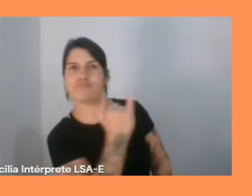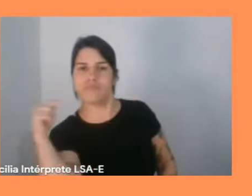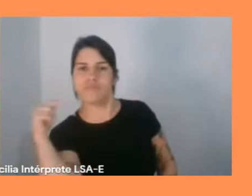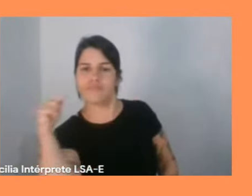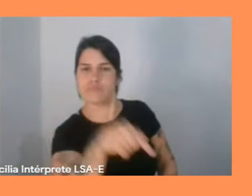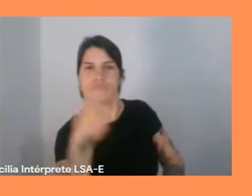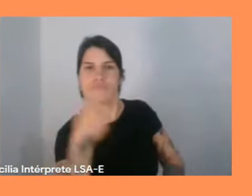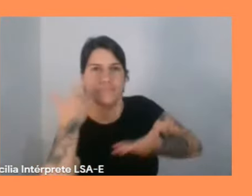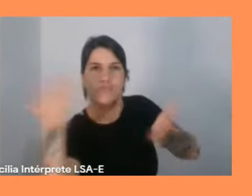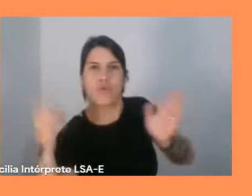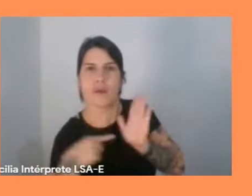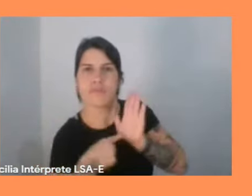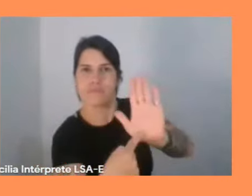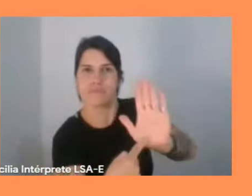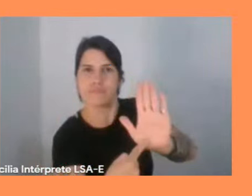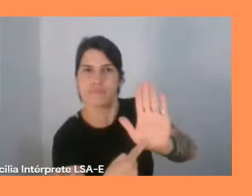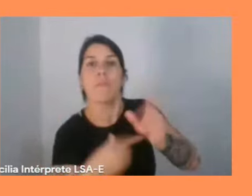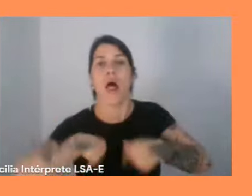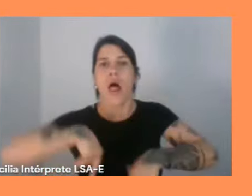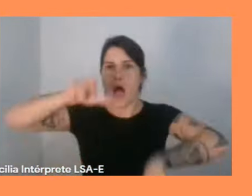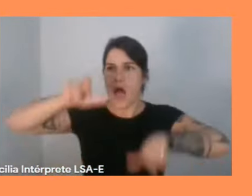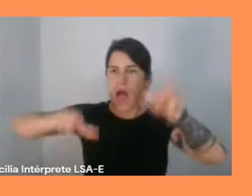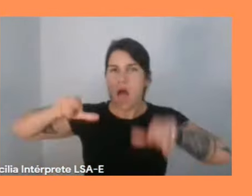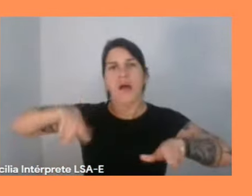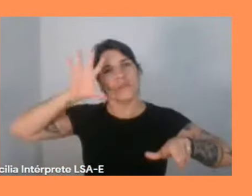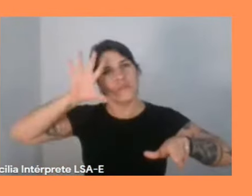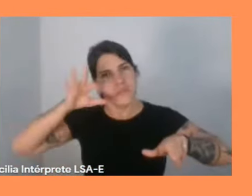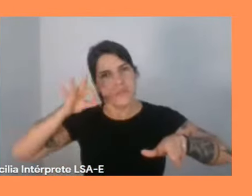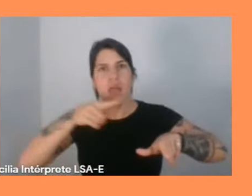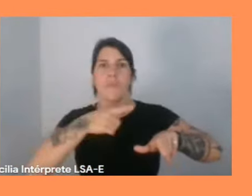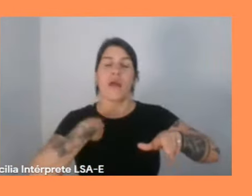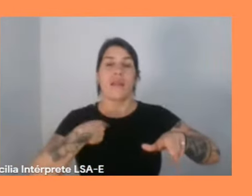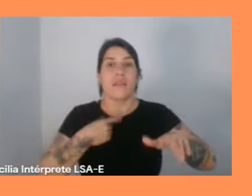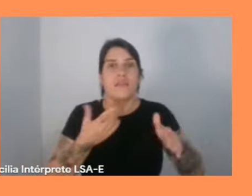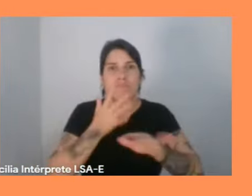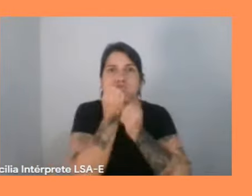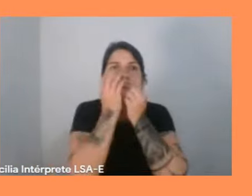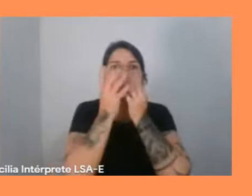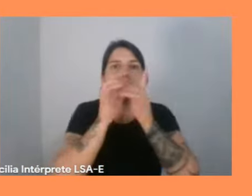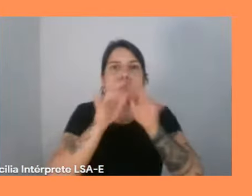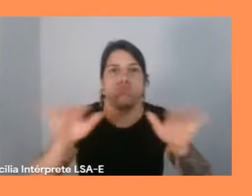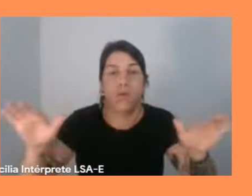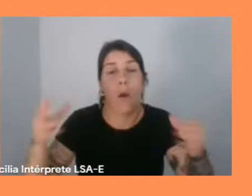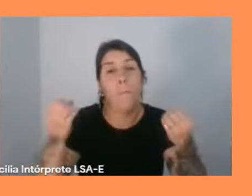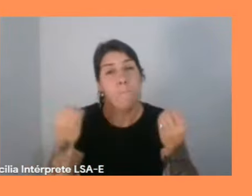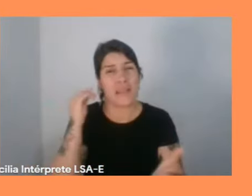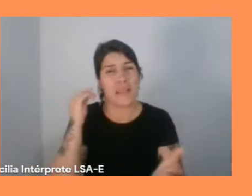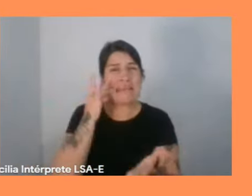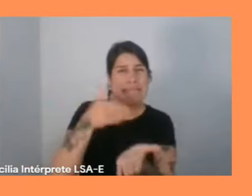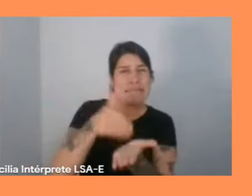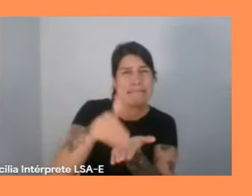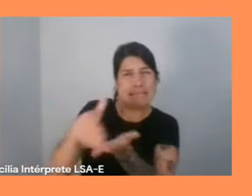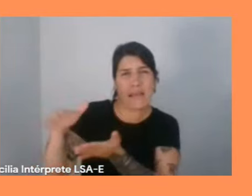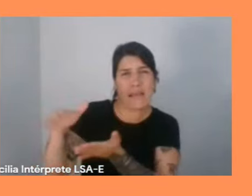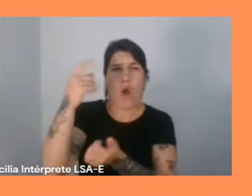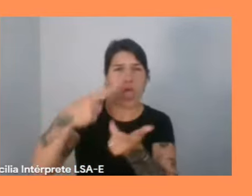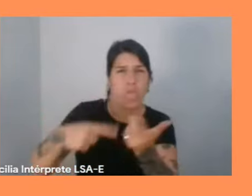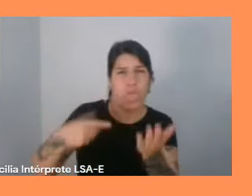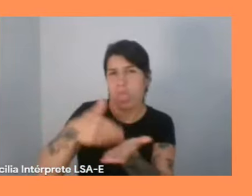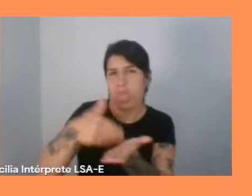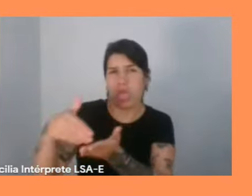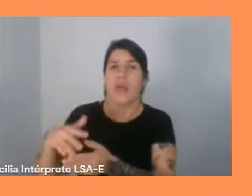servicios públicos y al acceso a la justicia, los derechos y legitimidad de tomar la palabra.